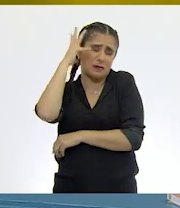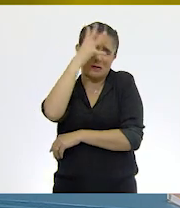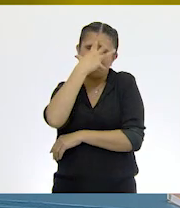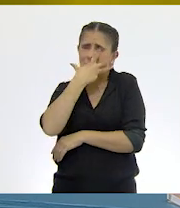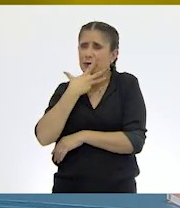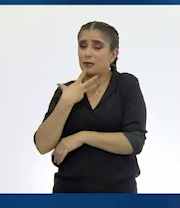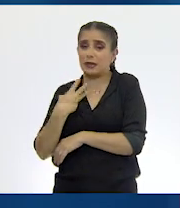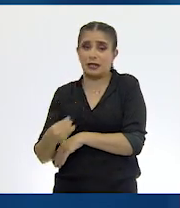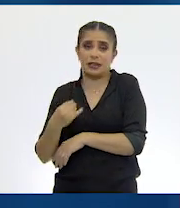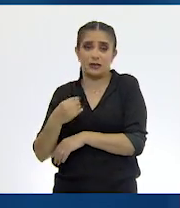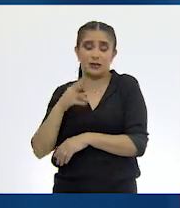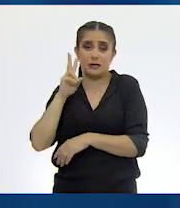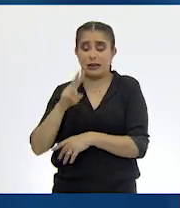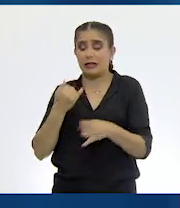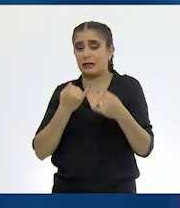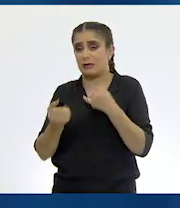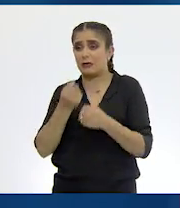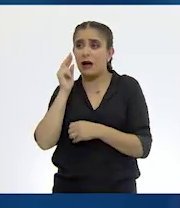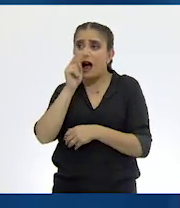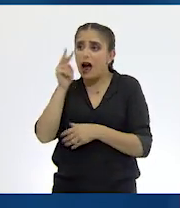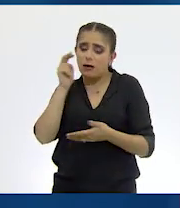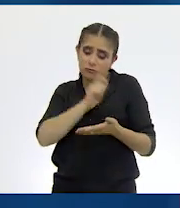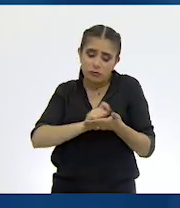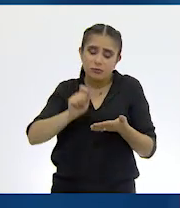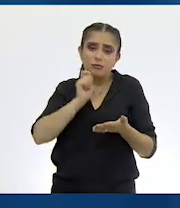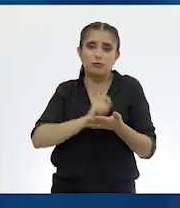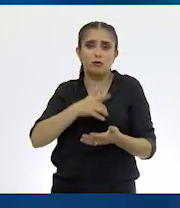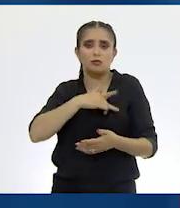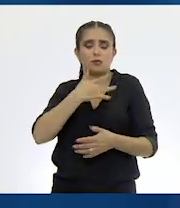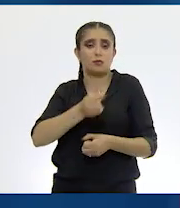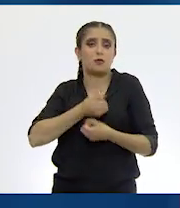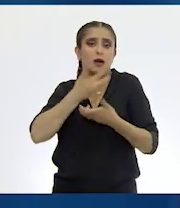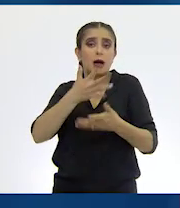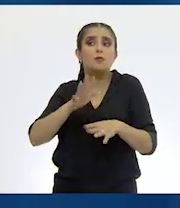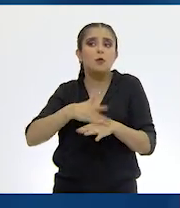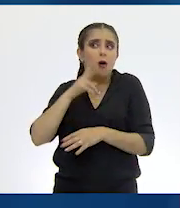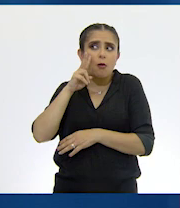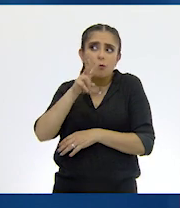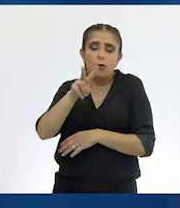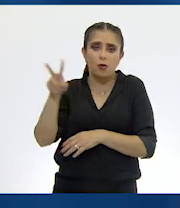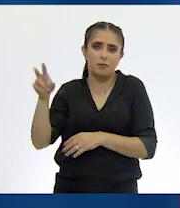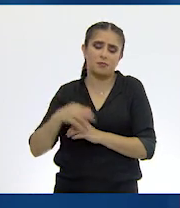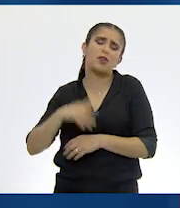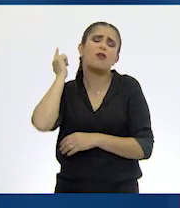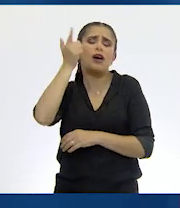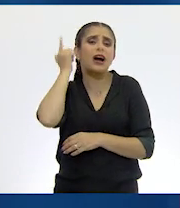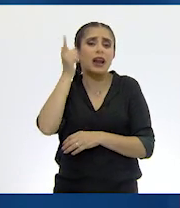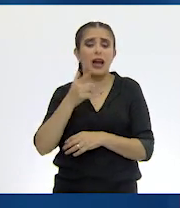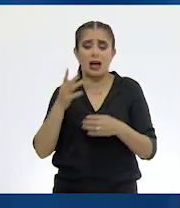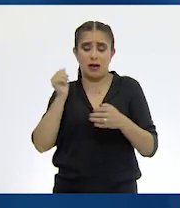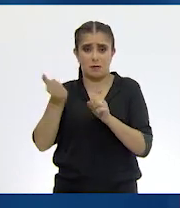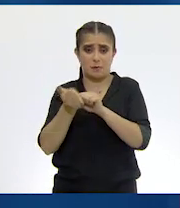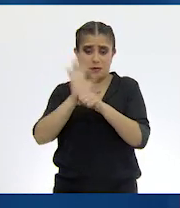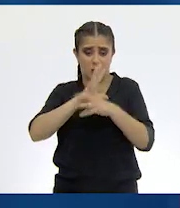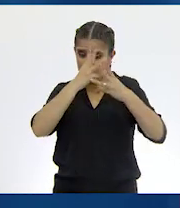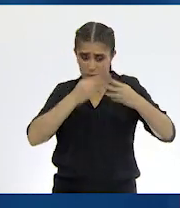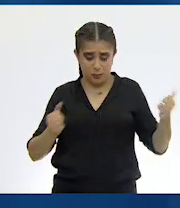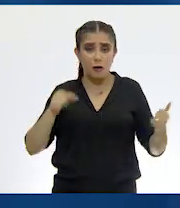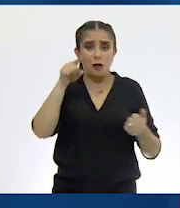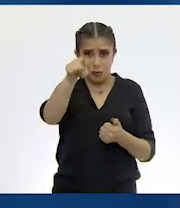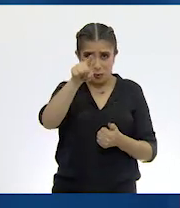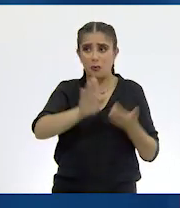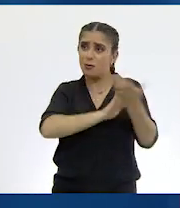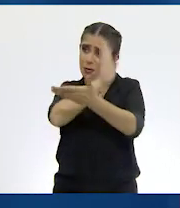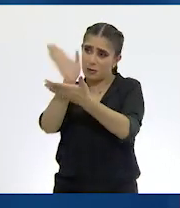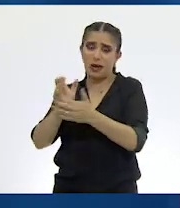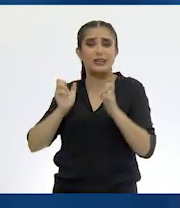Sí, y qué afortunados. Ojalá en algún momento y cuando pase todo esto de la pandemia tengan la oportunidad de ir a Chiapas y